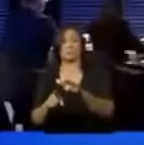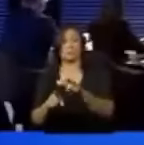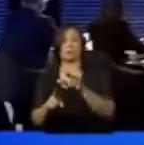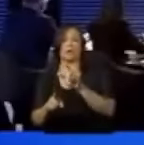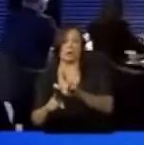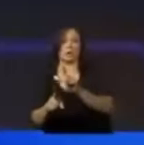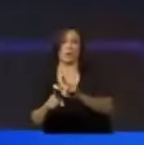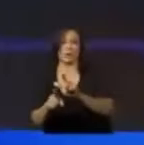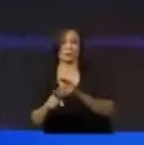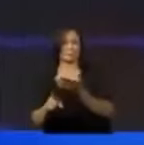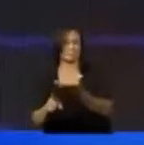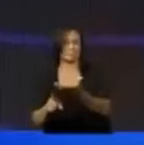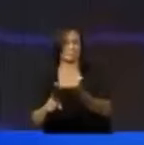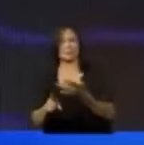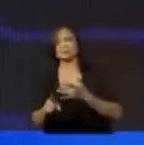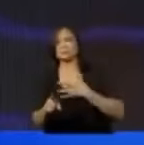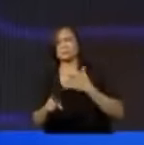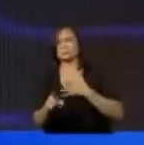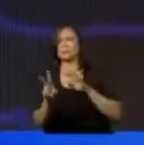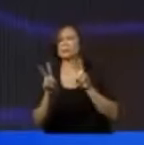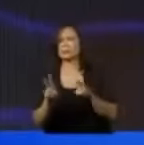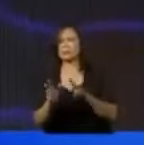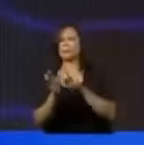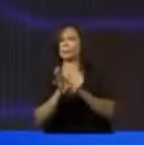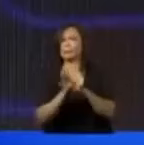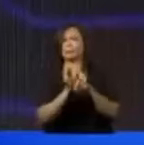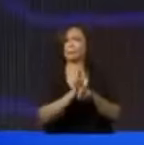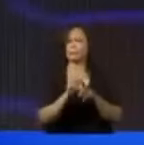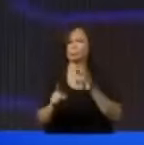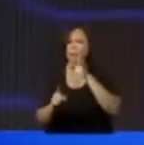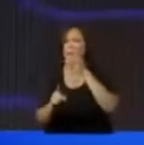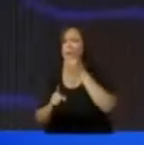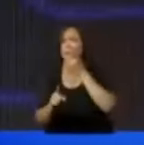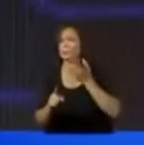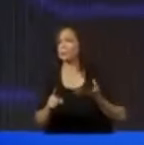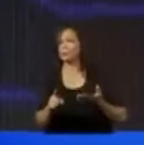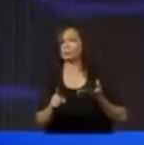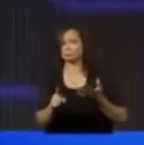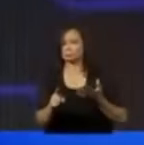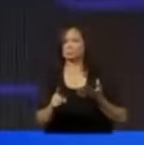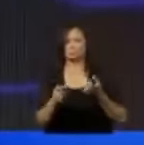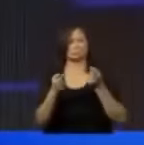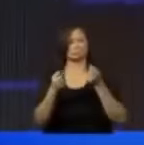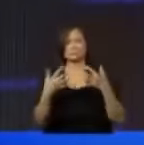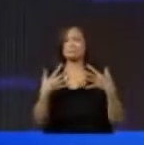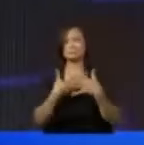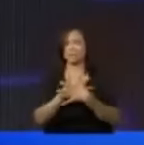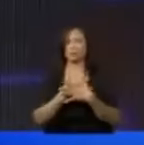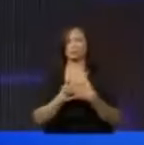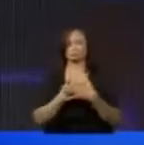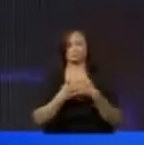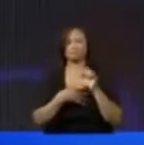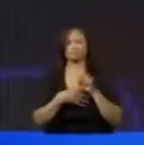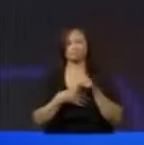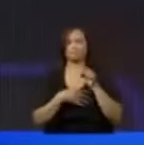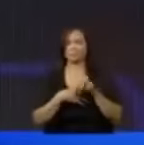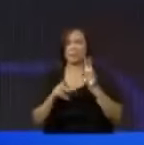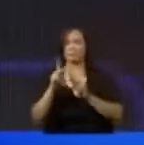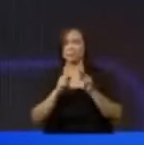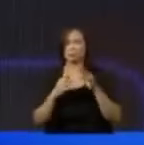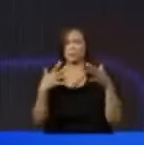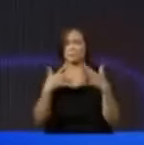candidato Fernández. Sí, siento que con el tema de criminalidad en la República Dominicana hay mucho temor. La gente tiene